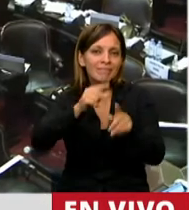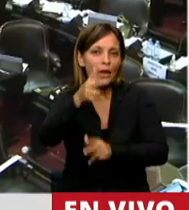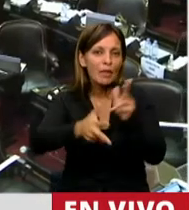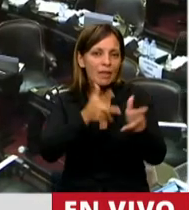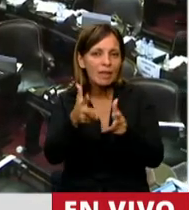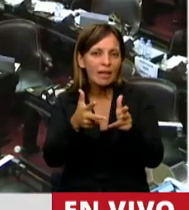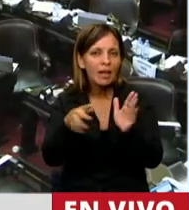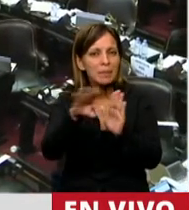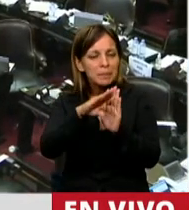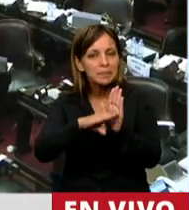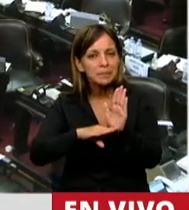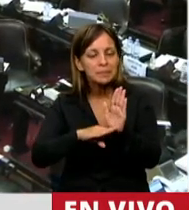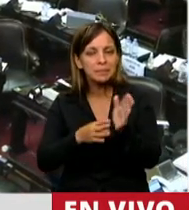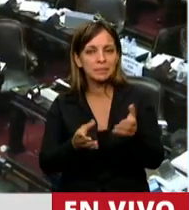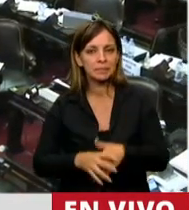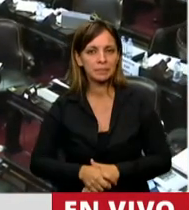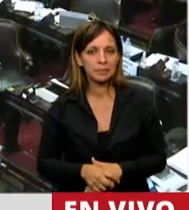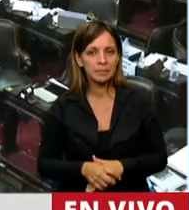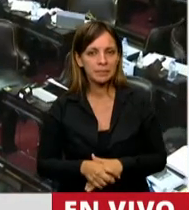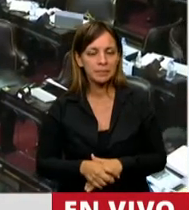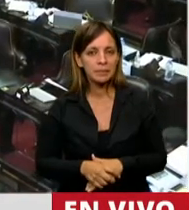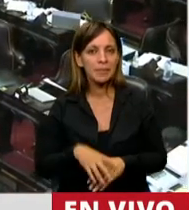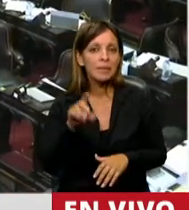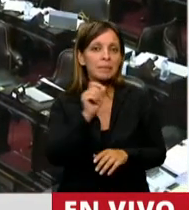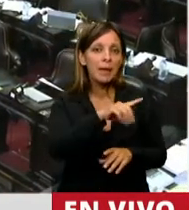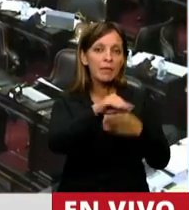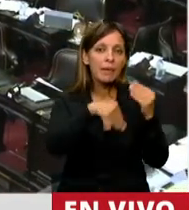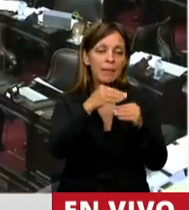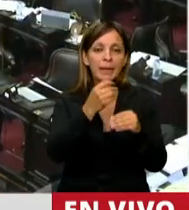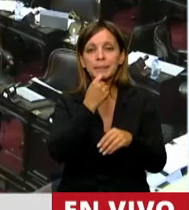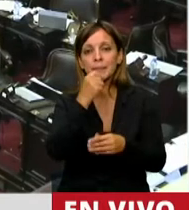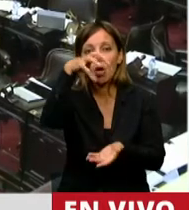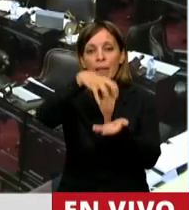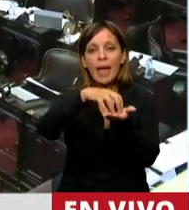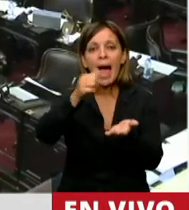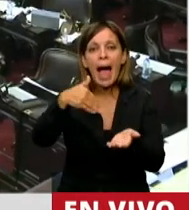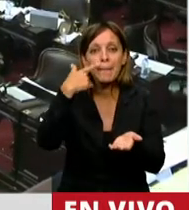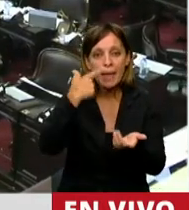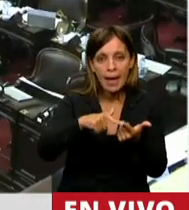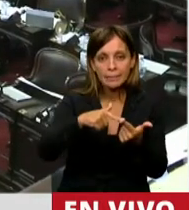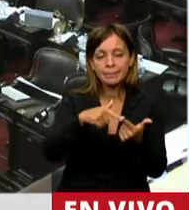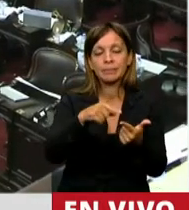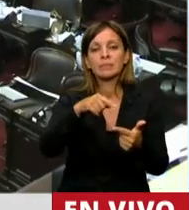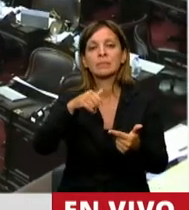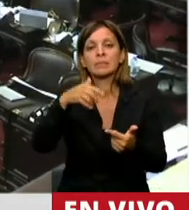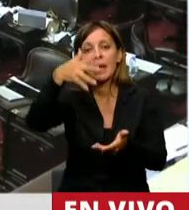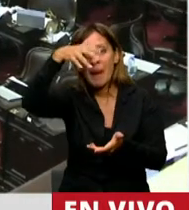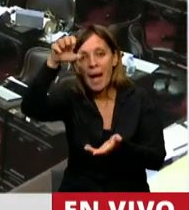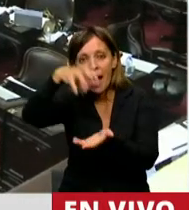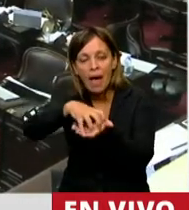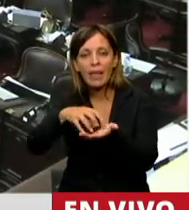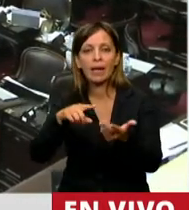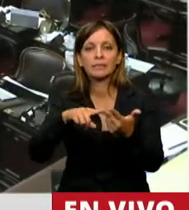diputados preopinantes para los familiares de AMIA, de la Embajada, de Río